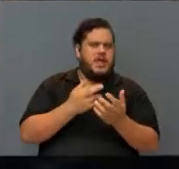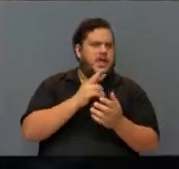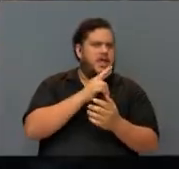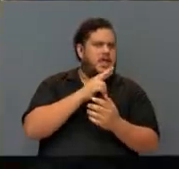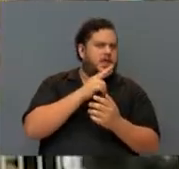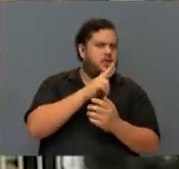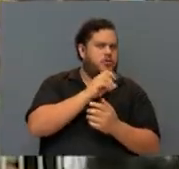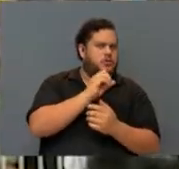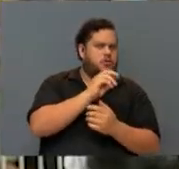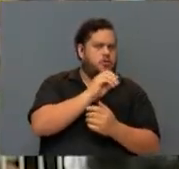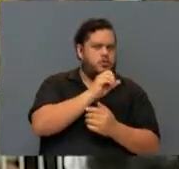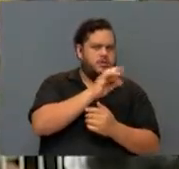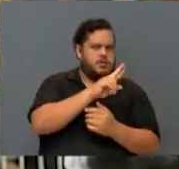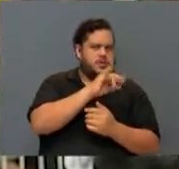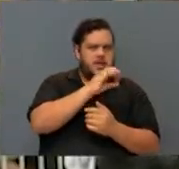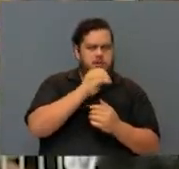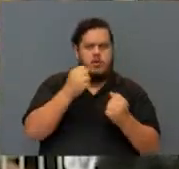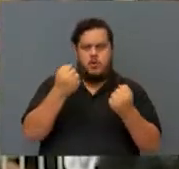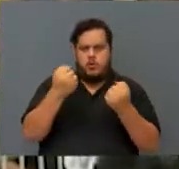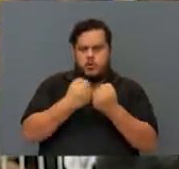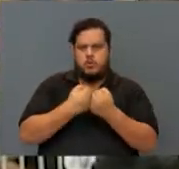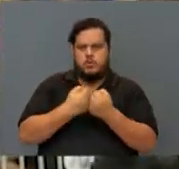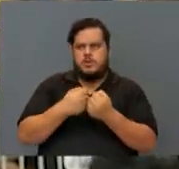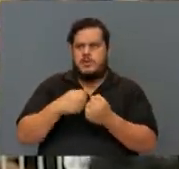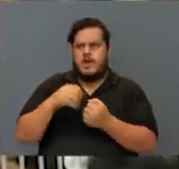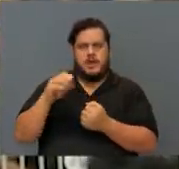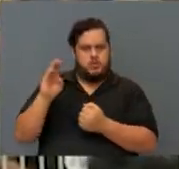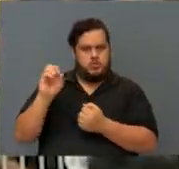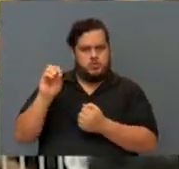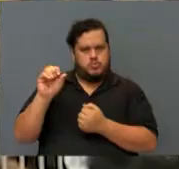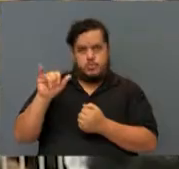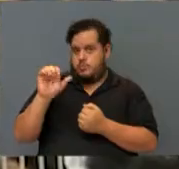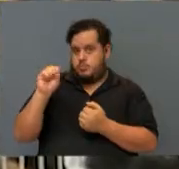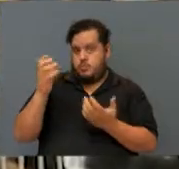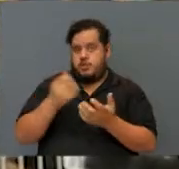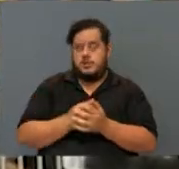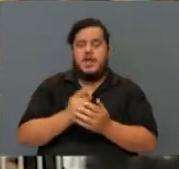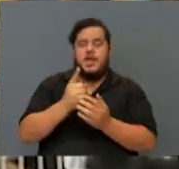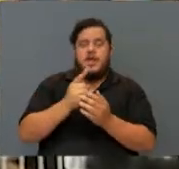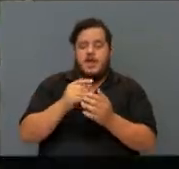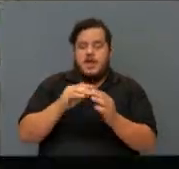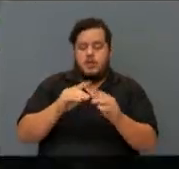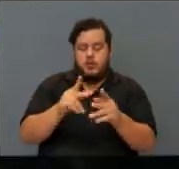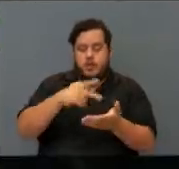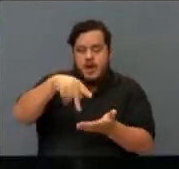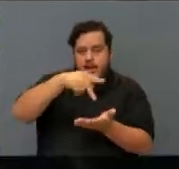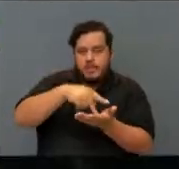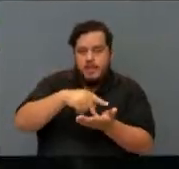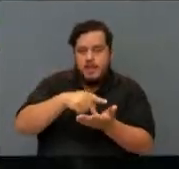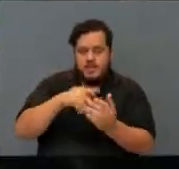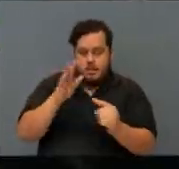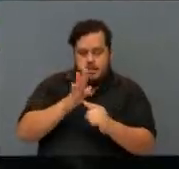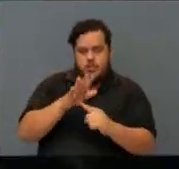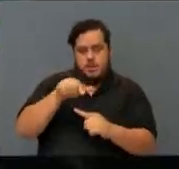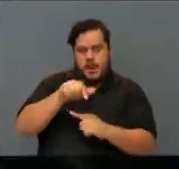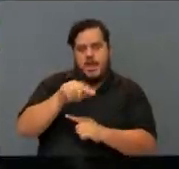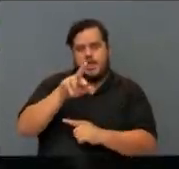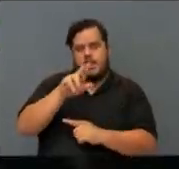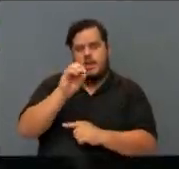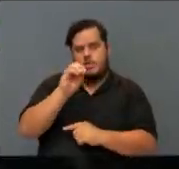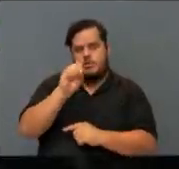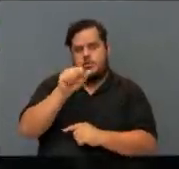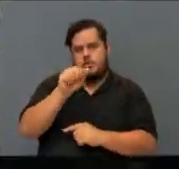boys hoy también unidísimos rosario en una plaza en una avenida famosa popular en rosario hinchas